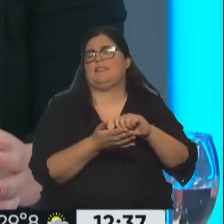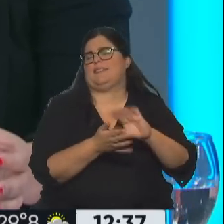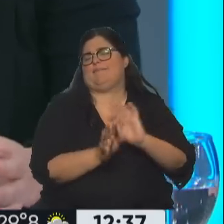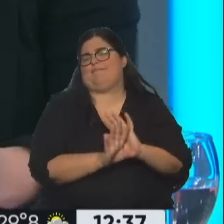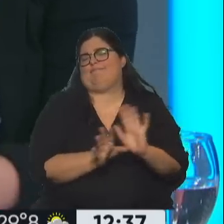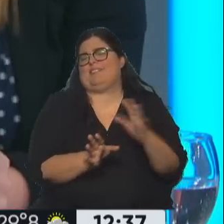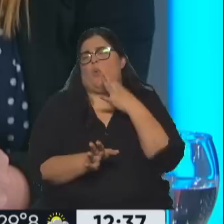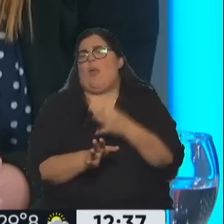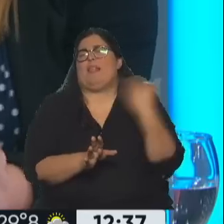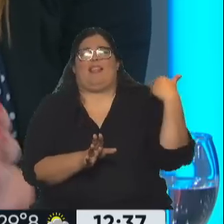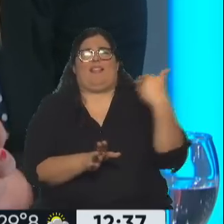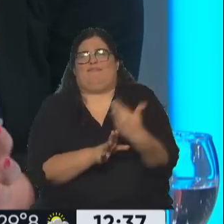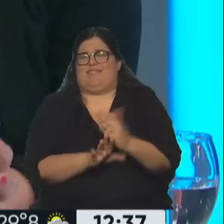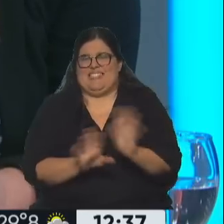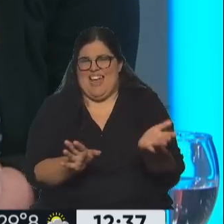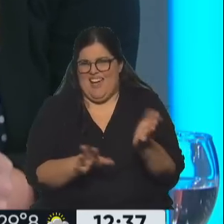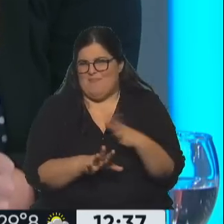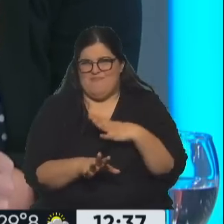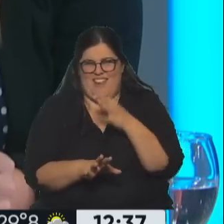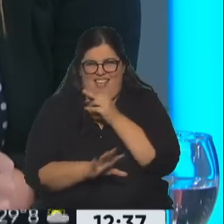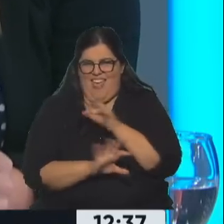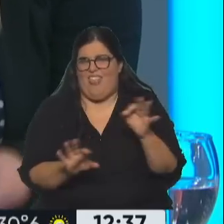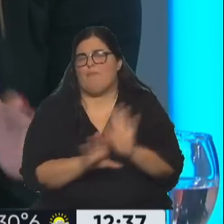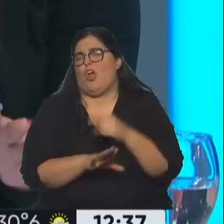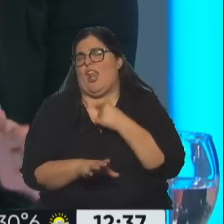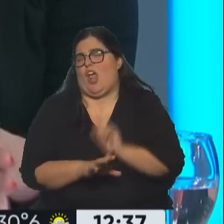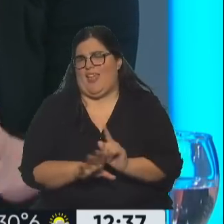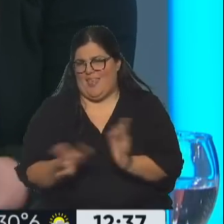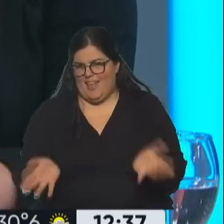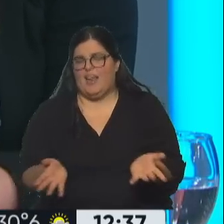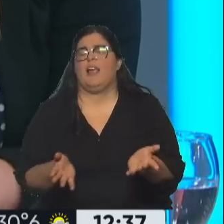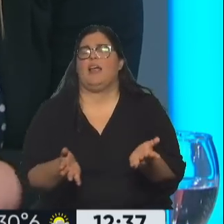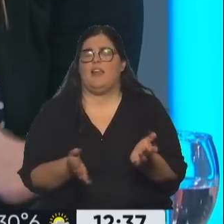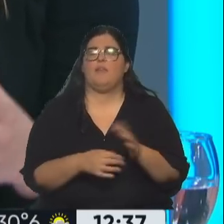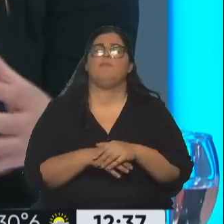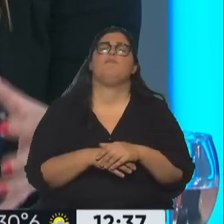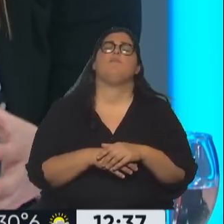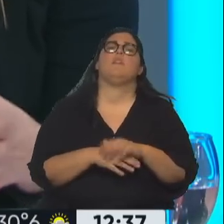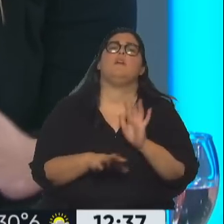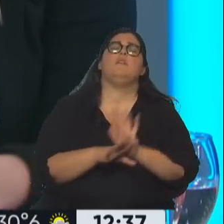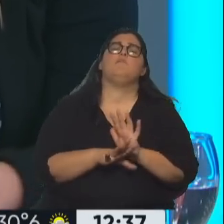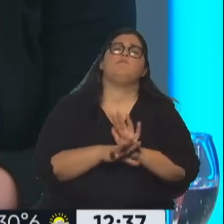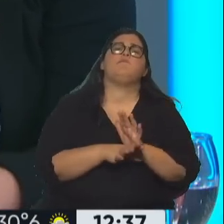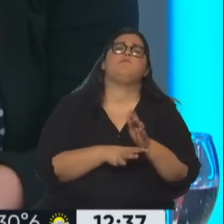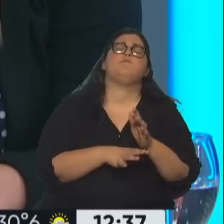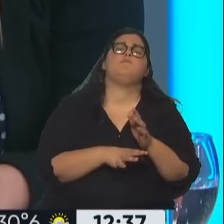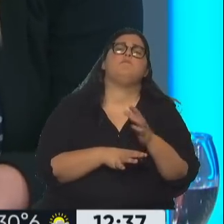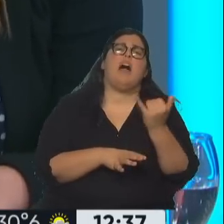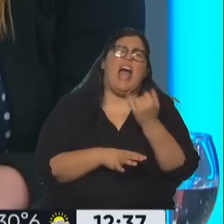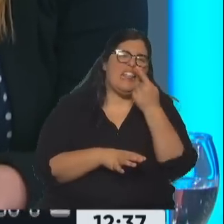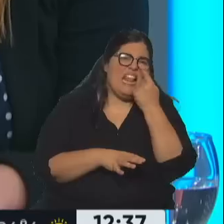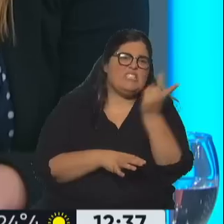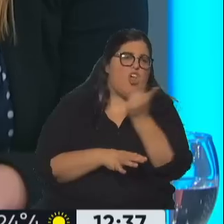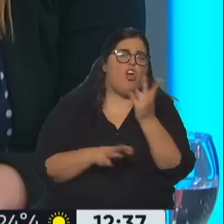también posiblemente hubiera encontrado algún justificativo. ¿Podemos quedarnos más tranquilos con que existe esta intención o estamos en